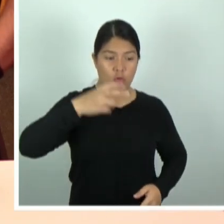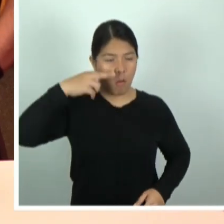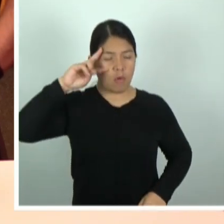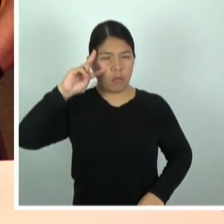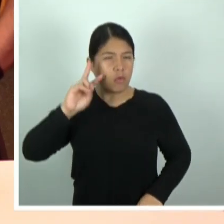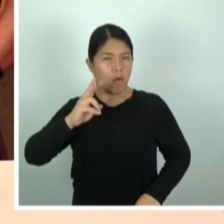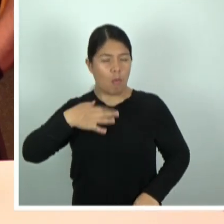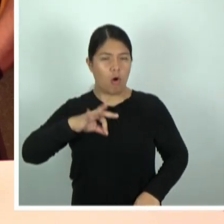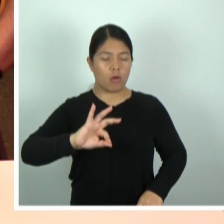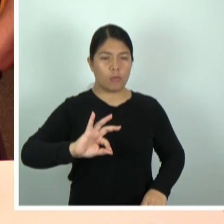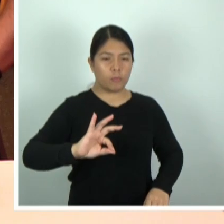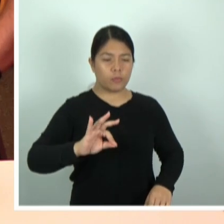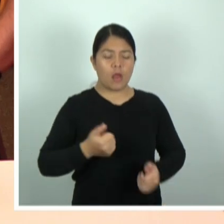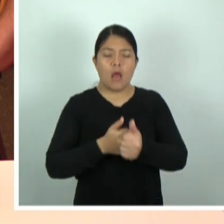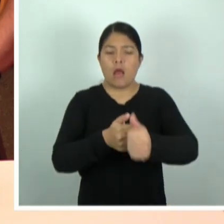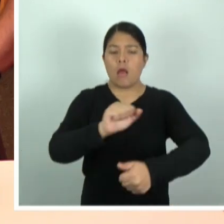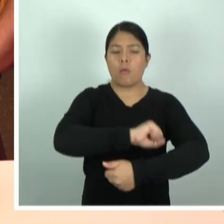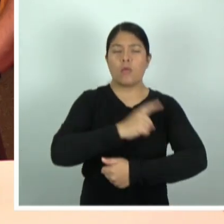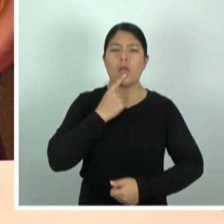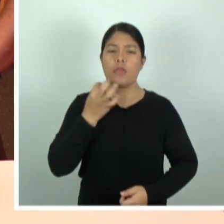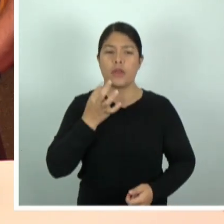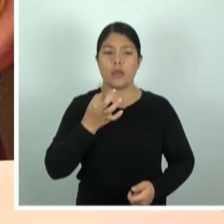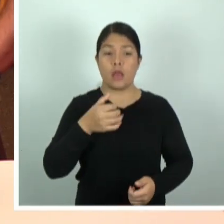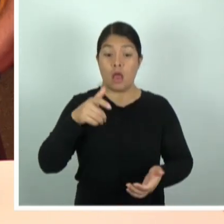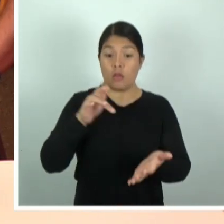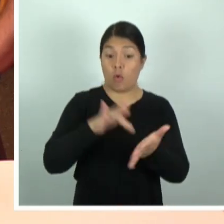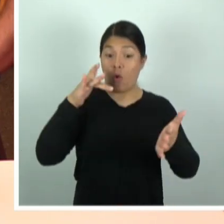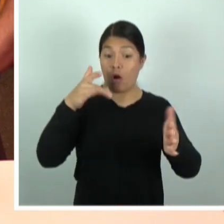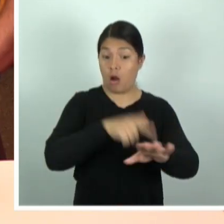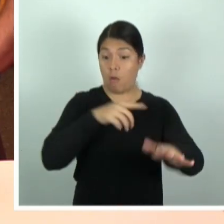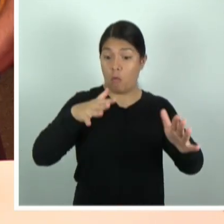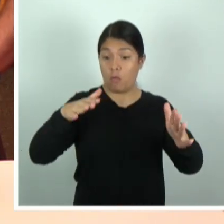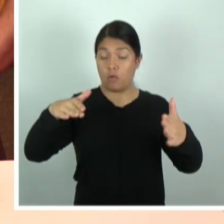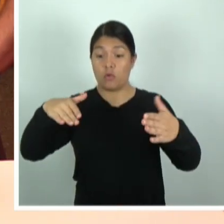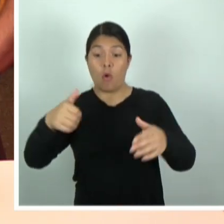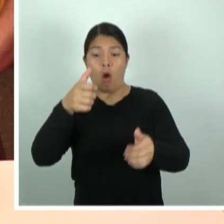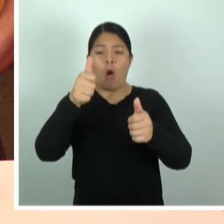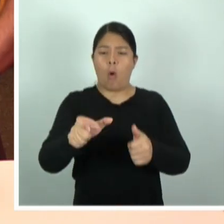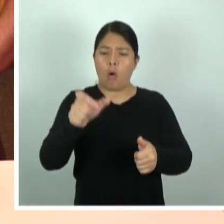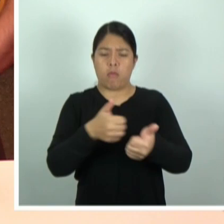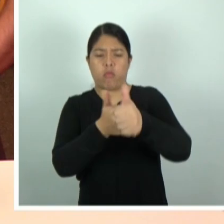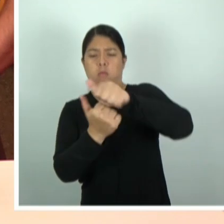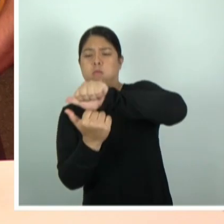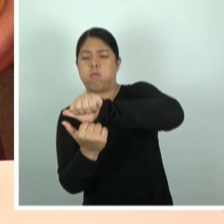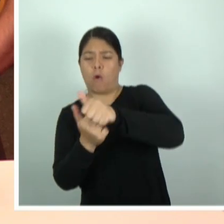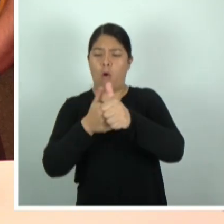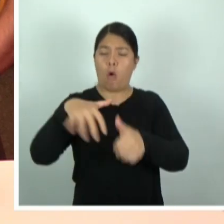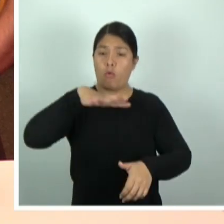en el momento que uno es sumergido bajo el agua, es como si lo hubieran